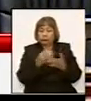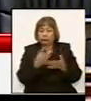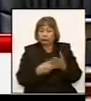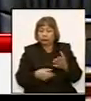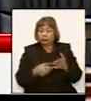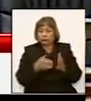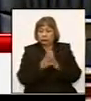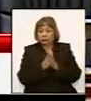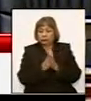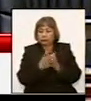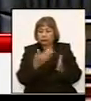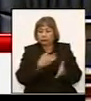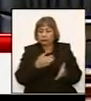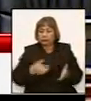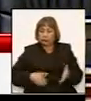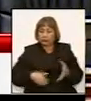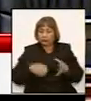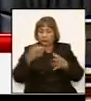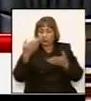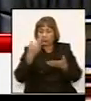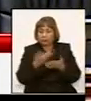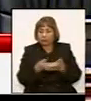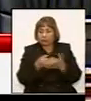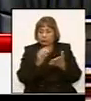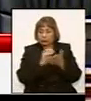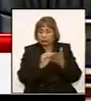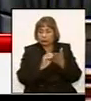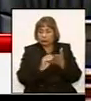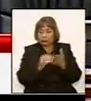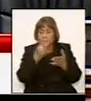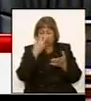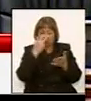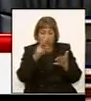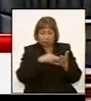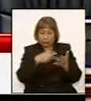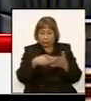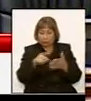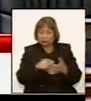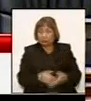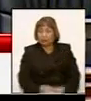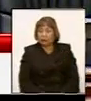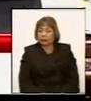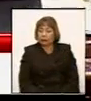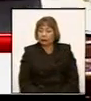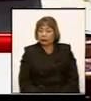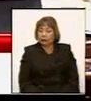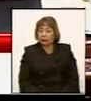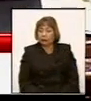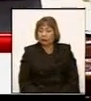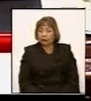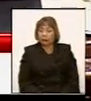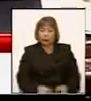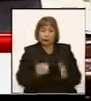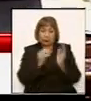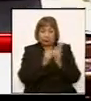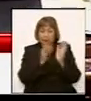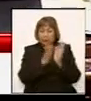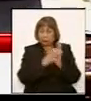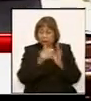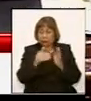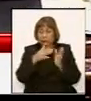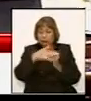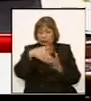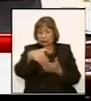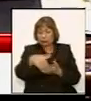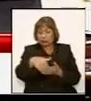temas. Por favor, señor presidente, que nos hagan llegar el texto para poder revisarlo. Sí, el texto ya se encuentra en las